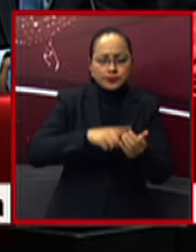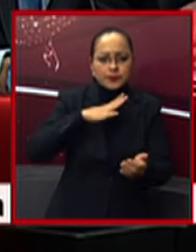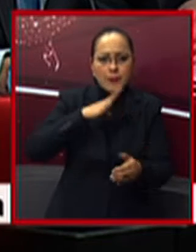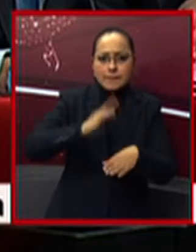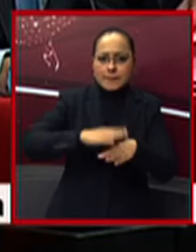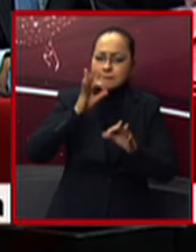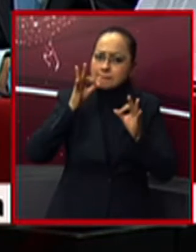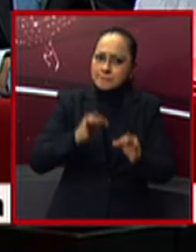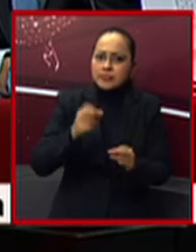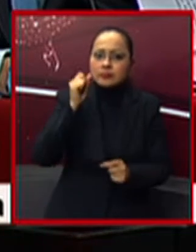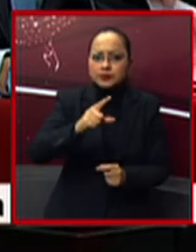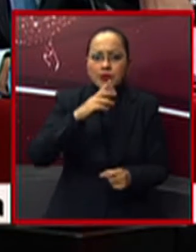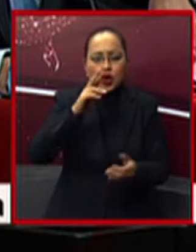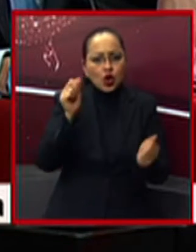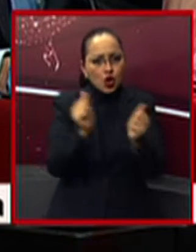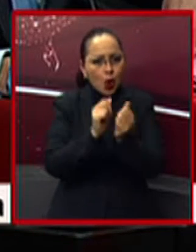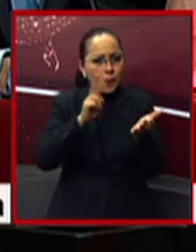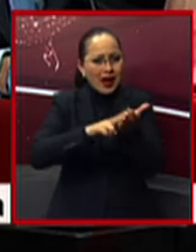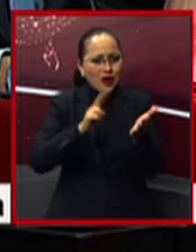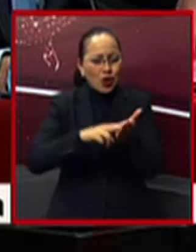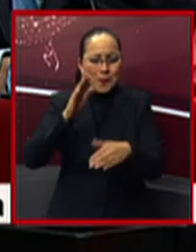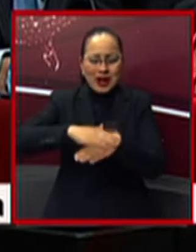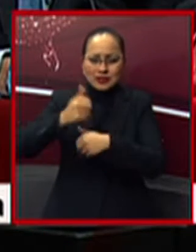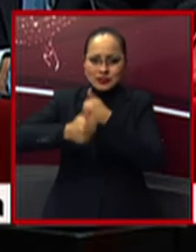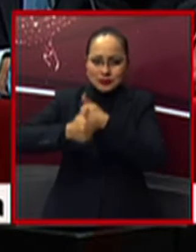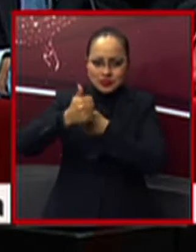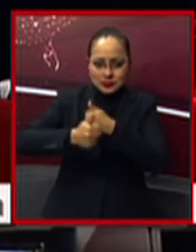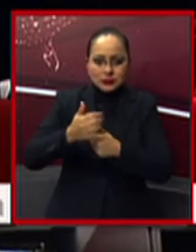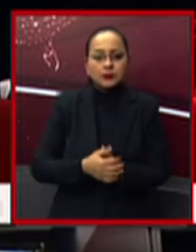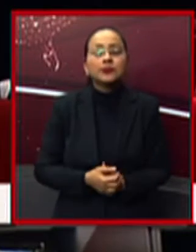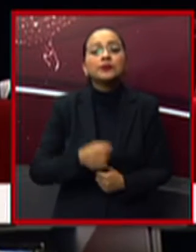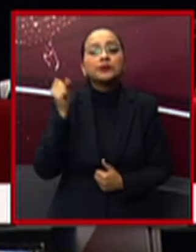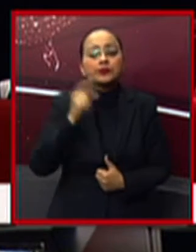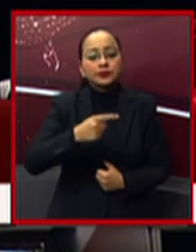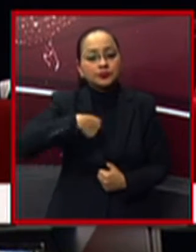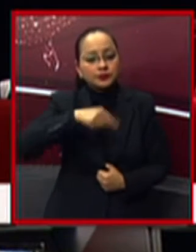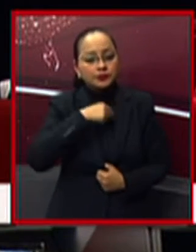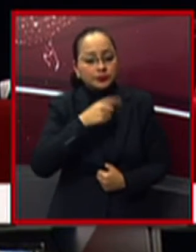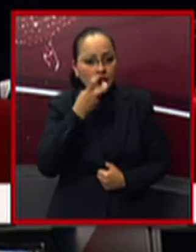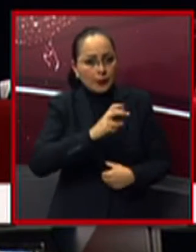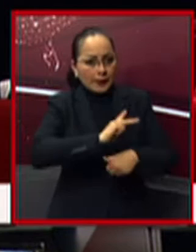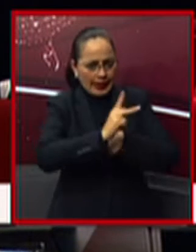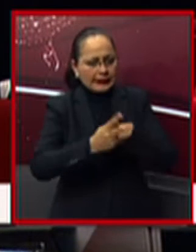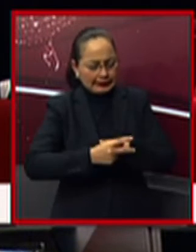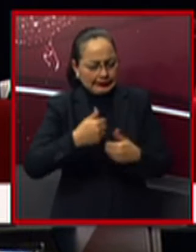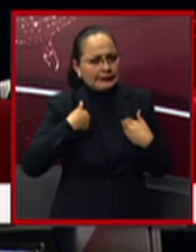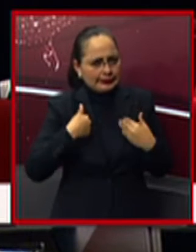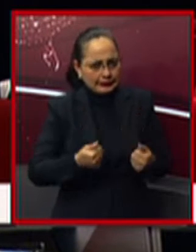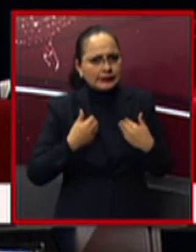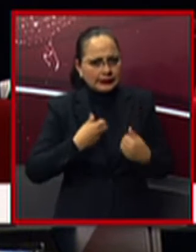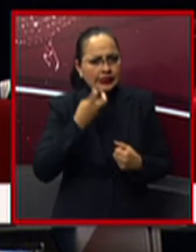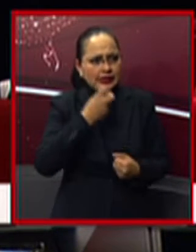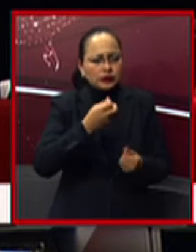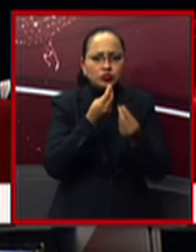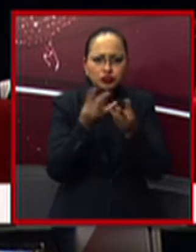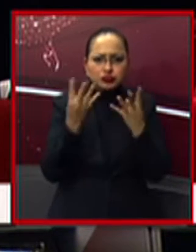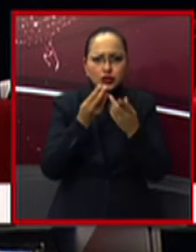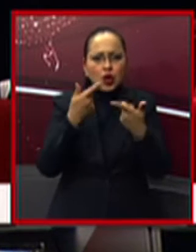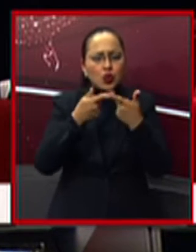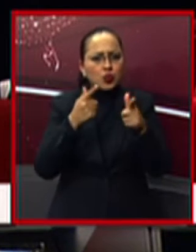calidad y a precios más competitivos. Nuestros países así lo reconocen. En pluralidad y en